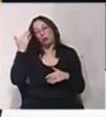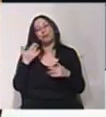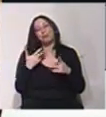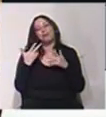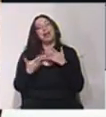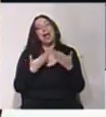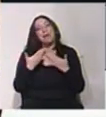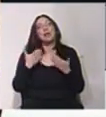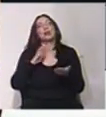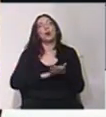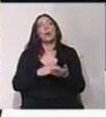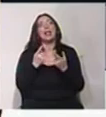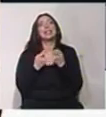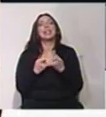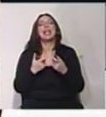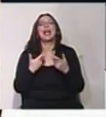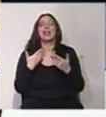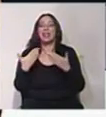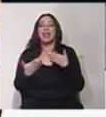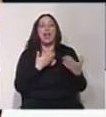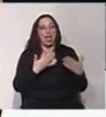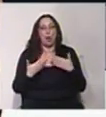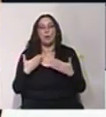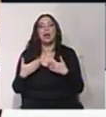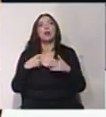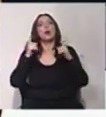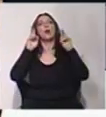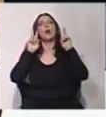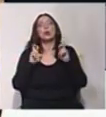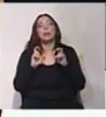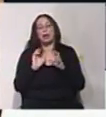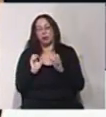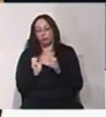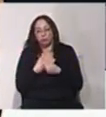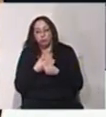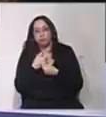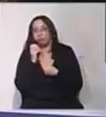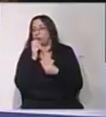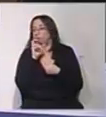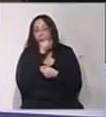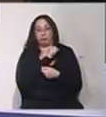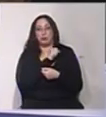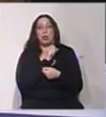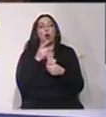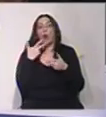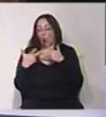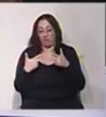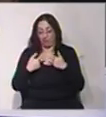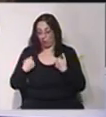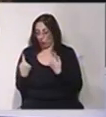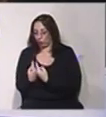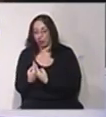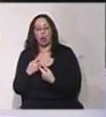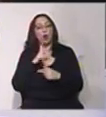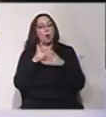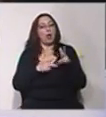hablando sobre la necesidad de hablar. Claro. La necesidad de hablar. Porque es un tema que se encapsula. Es un tema que no se habla, no lo hablamos nosotros, no lo habla la